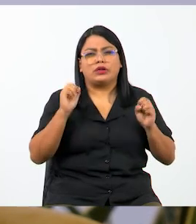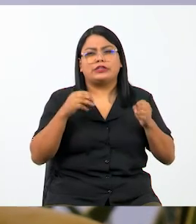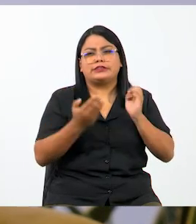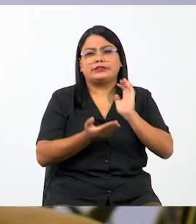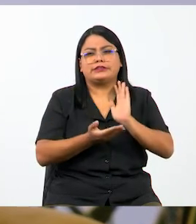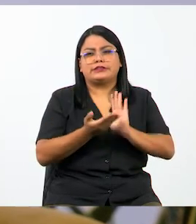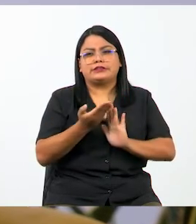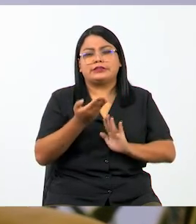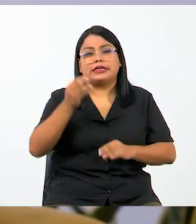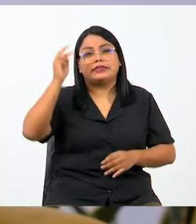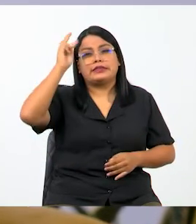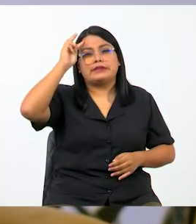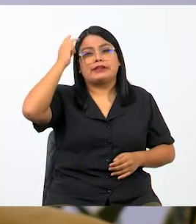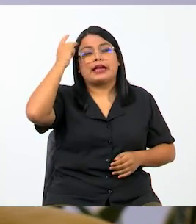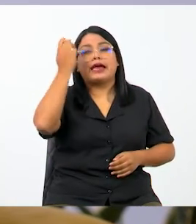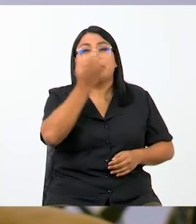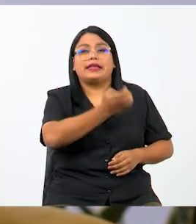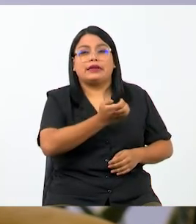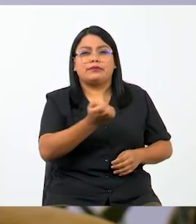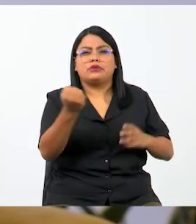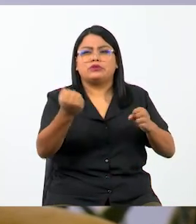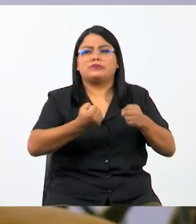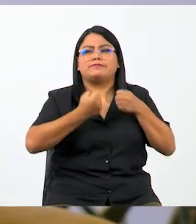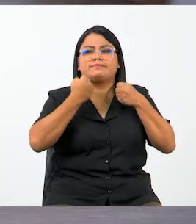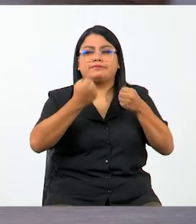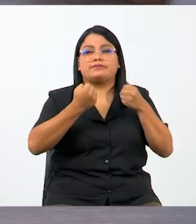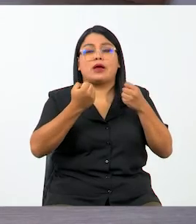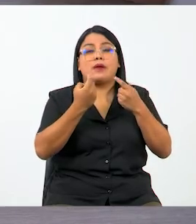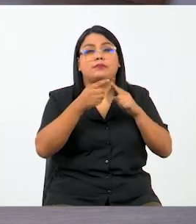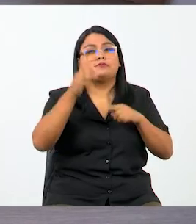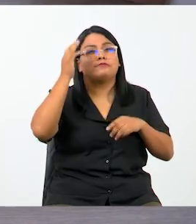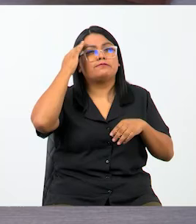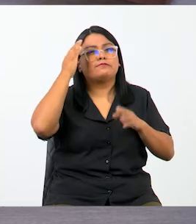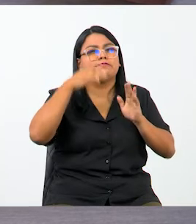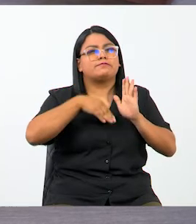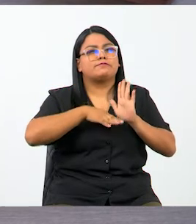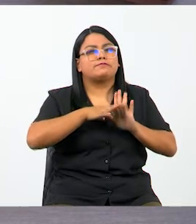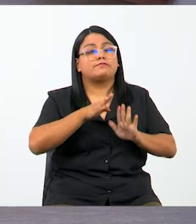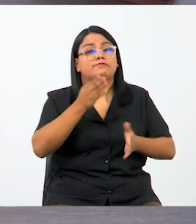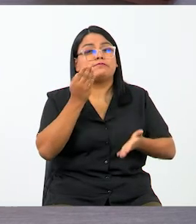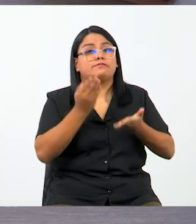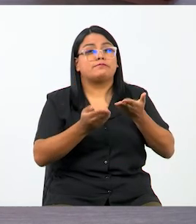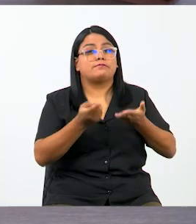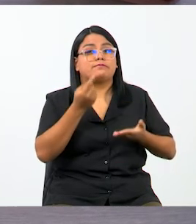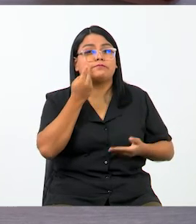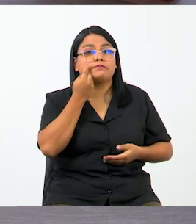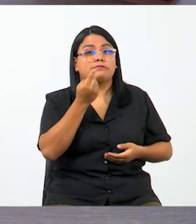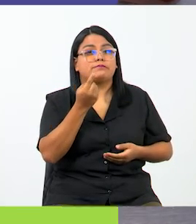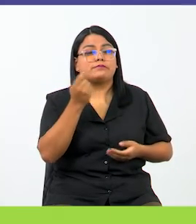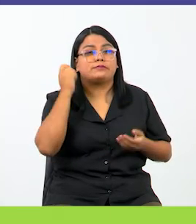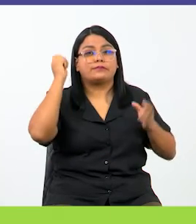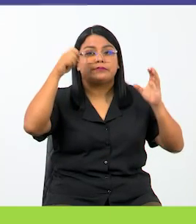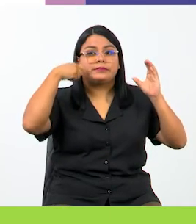debemos reforzar. Pero para conocer mejor esto, ¿qué te parece si vemos el siguiente video?